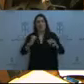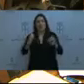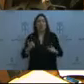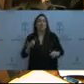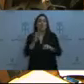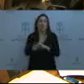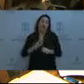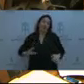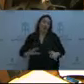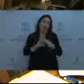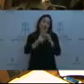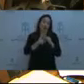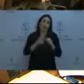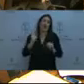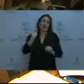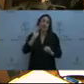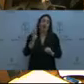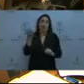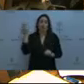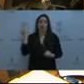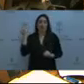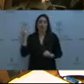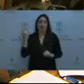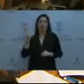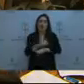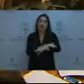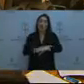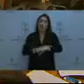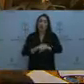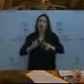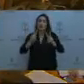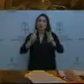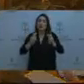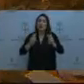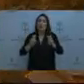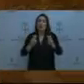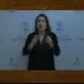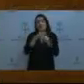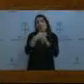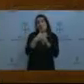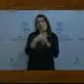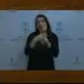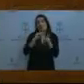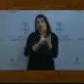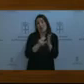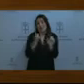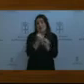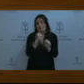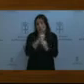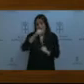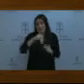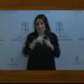nuestra interpelación al Gobierno sobre la situación por la que atraviesan los planes de empleo nuestra comunidad autónoma.